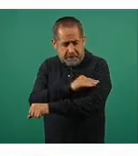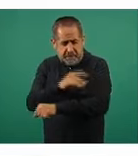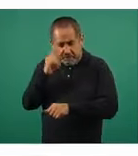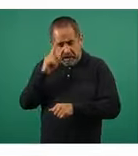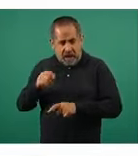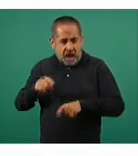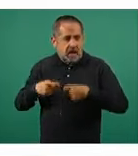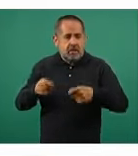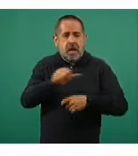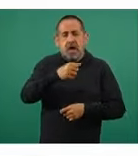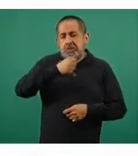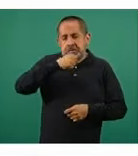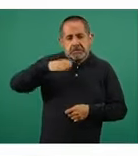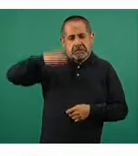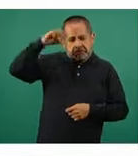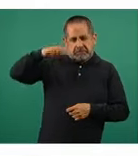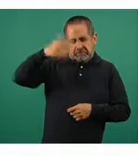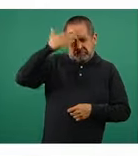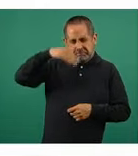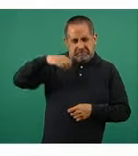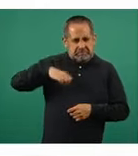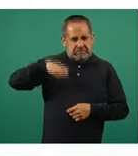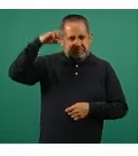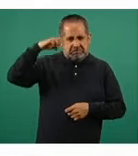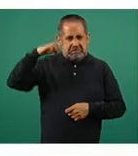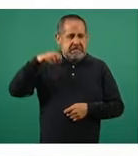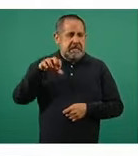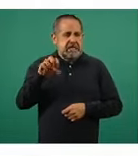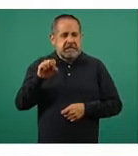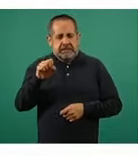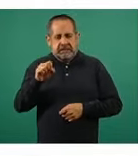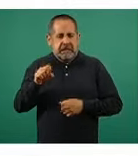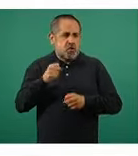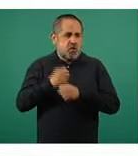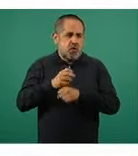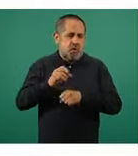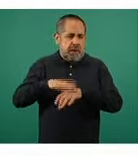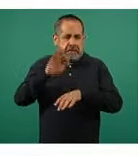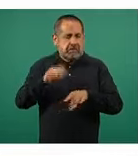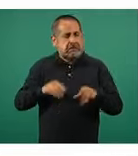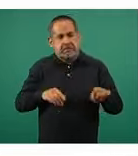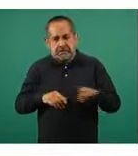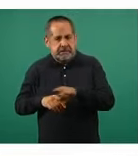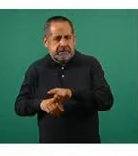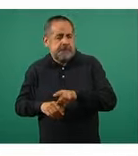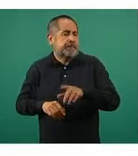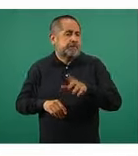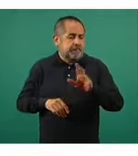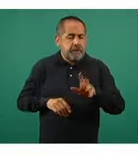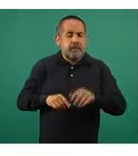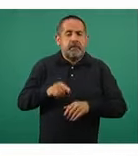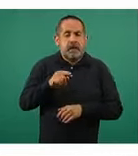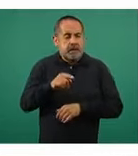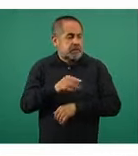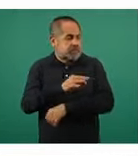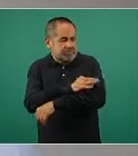destinada para adultos mayores, la población de adultos de 60 años o más, pues está siendo